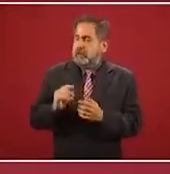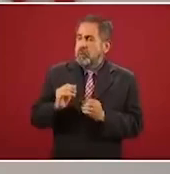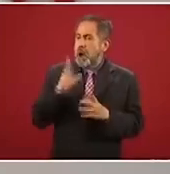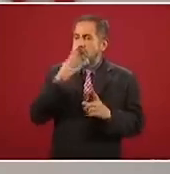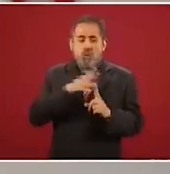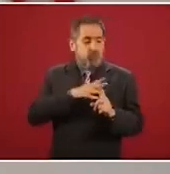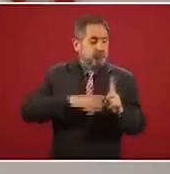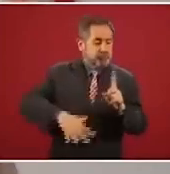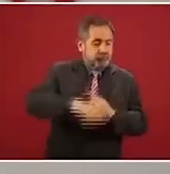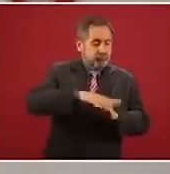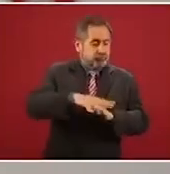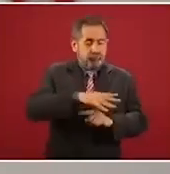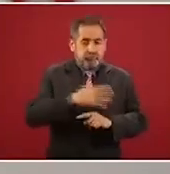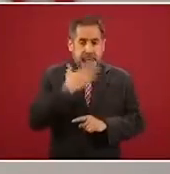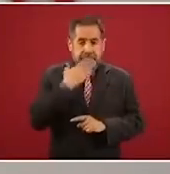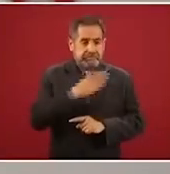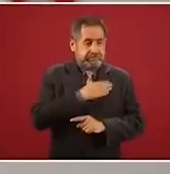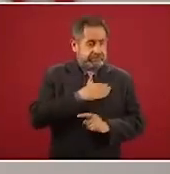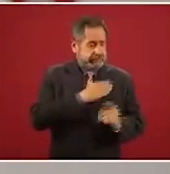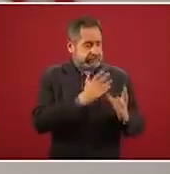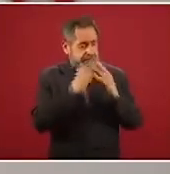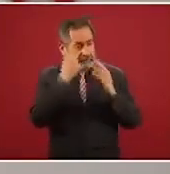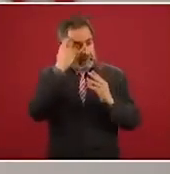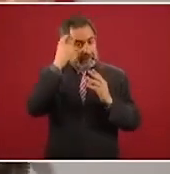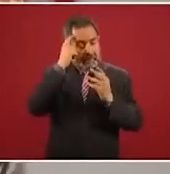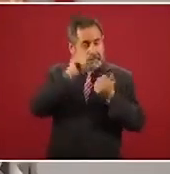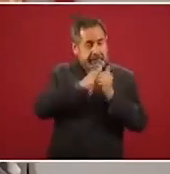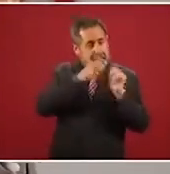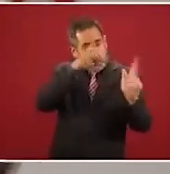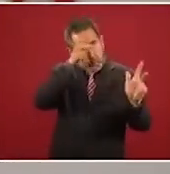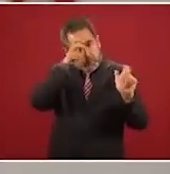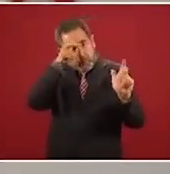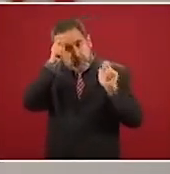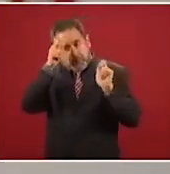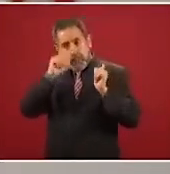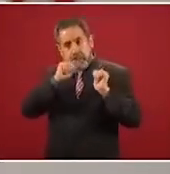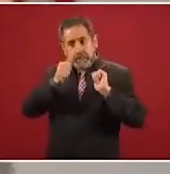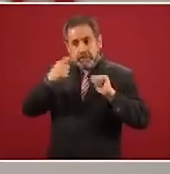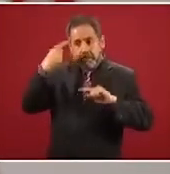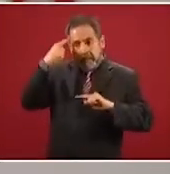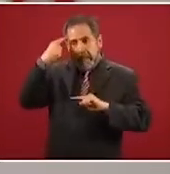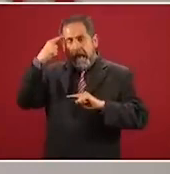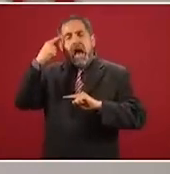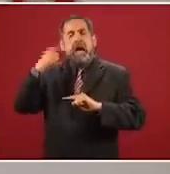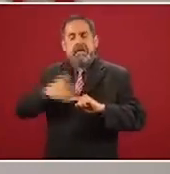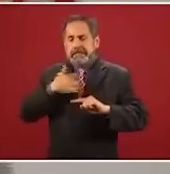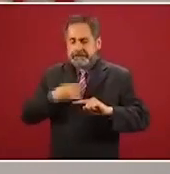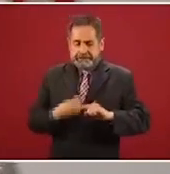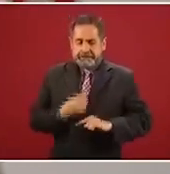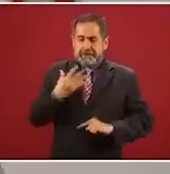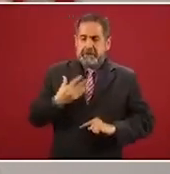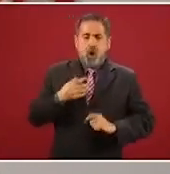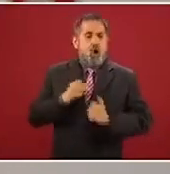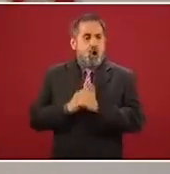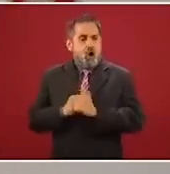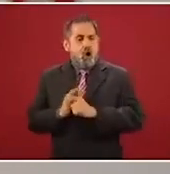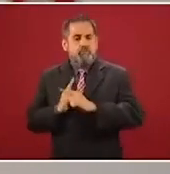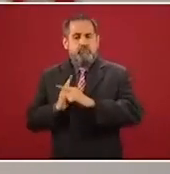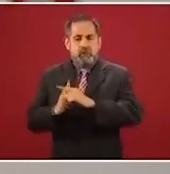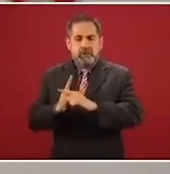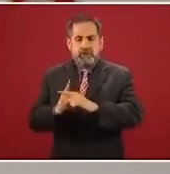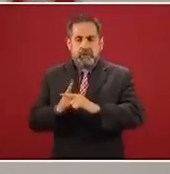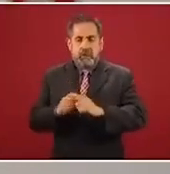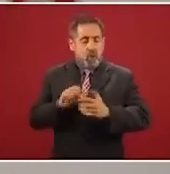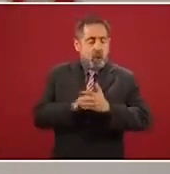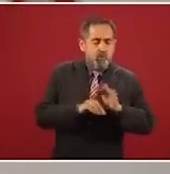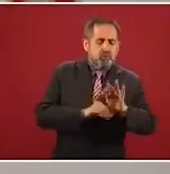es impresionante. La anatomía del cerebro y el funcionamiento del cerebro se fomentan muy positivamente cuando hay un